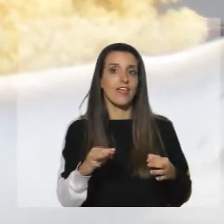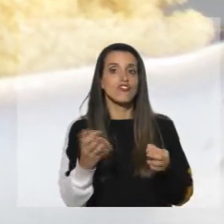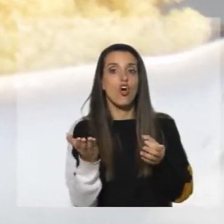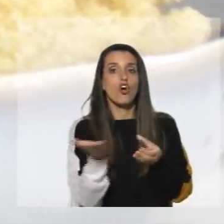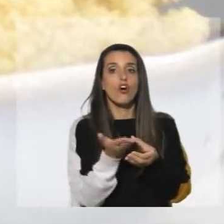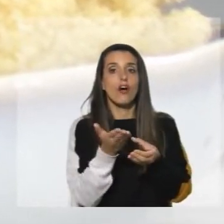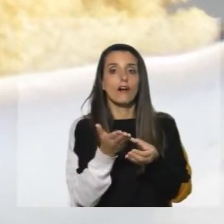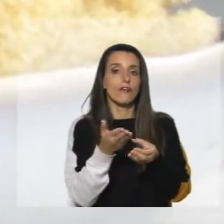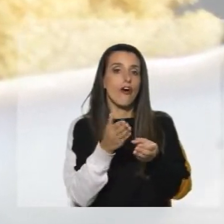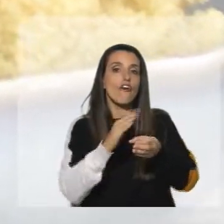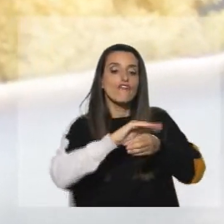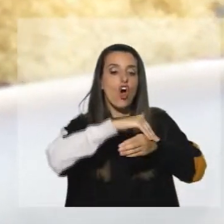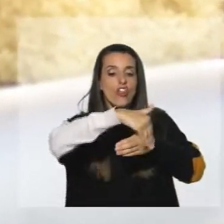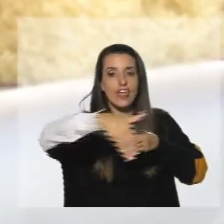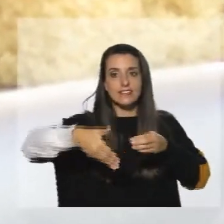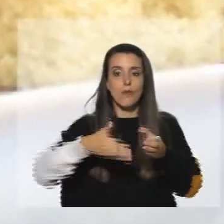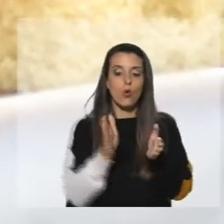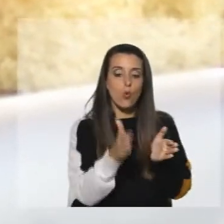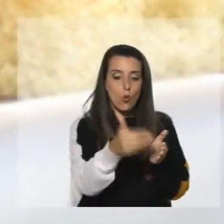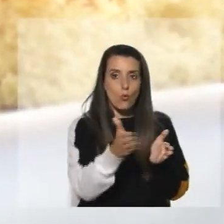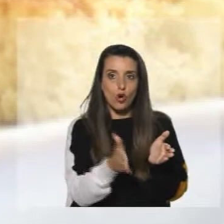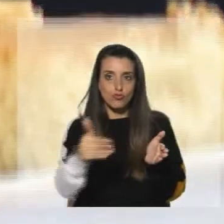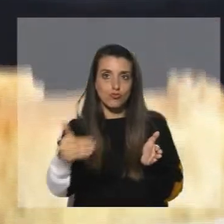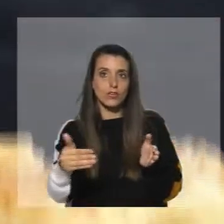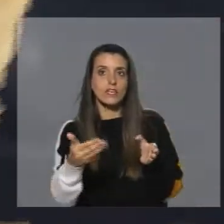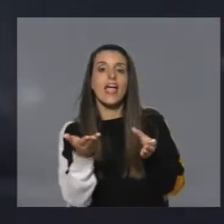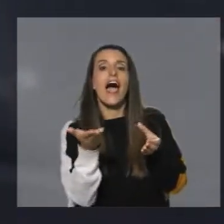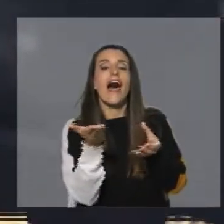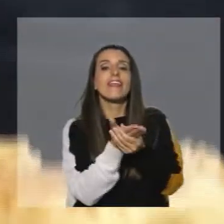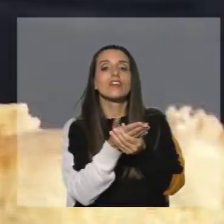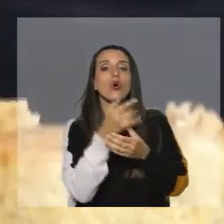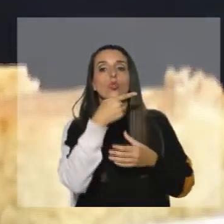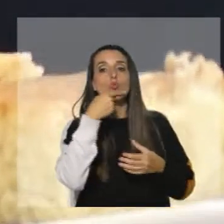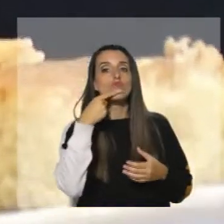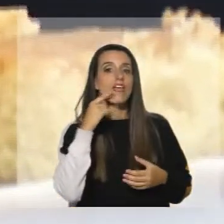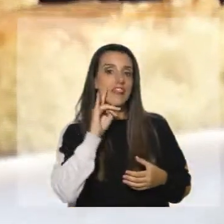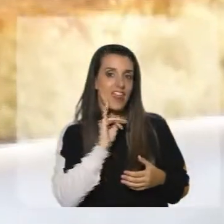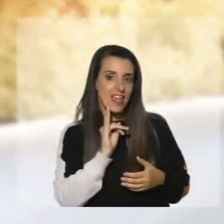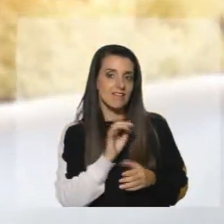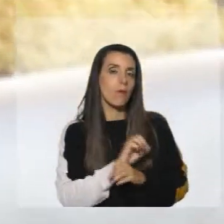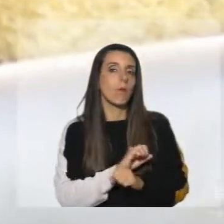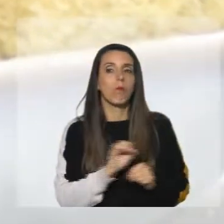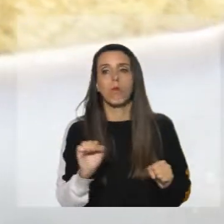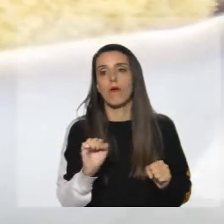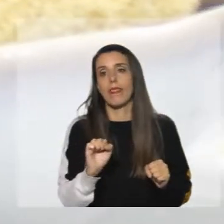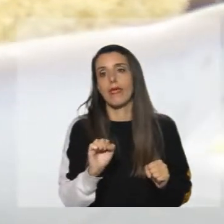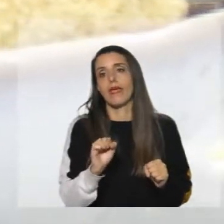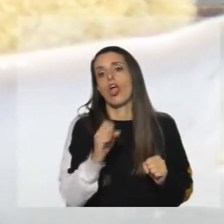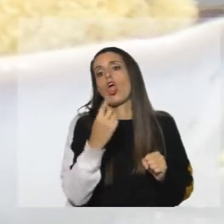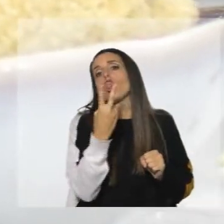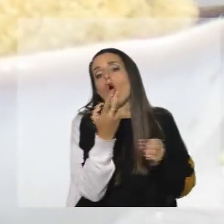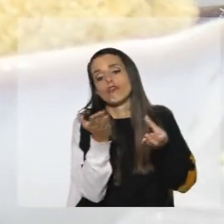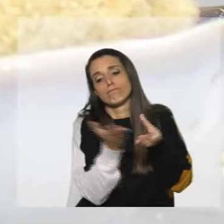los bordes, después corté en cubos y la rellené con dulce de leche. Perfecto. ¿Tá? Se puede rellenar en dos capas, yo le hice una